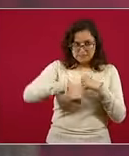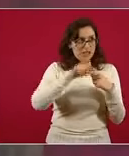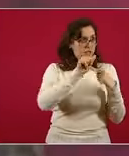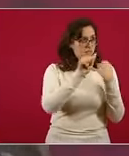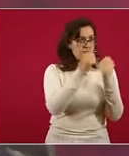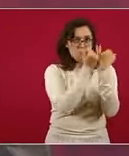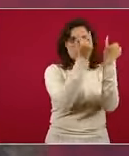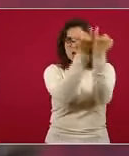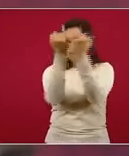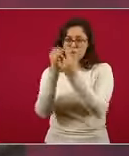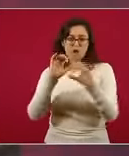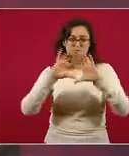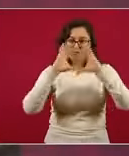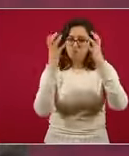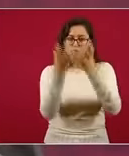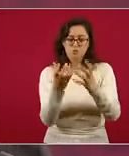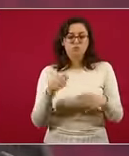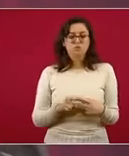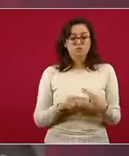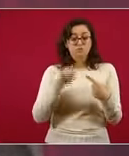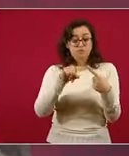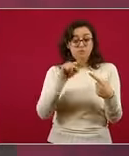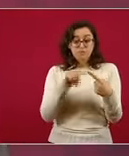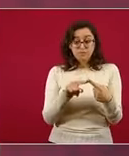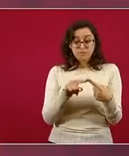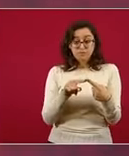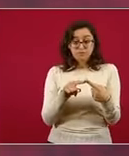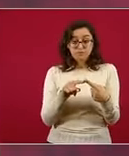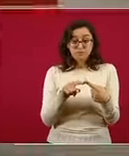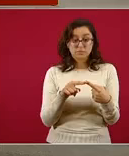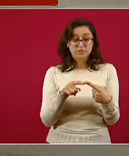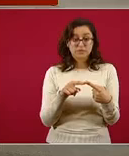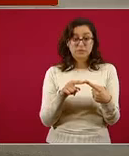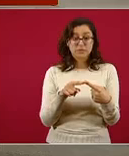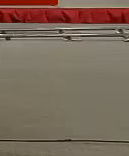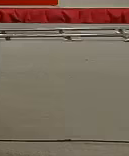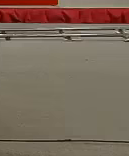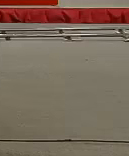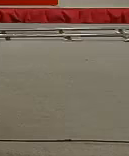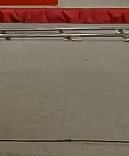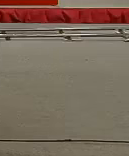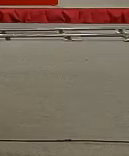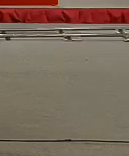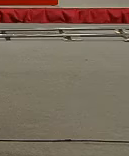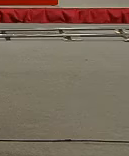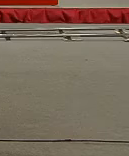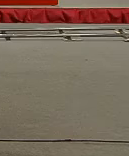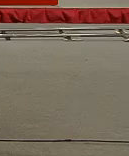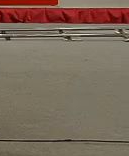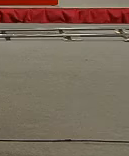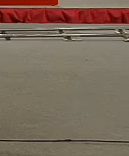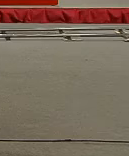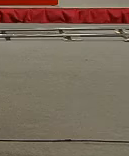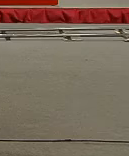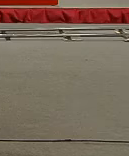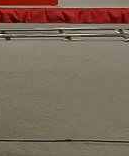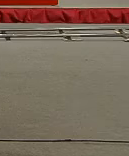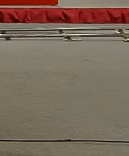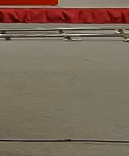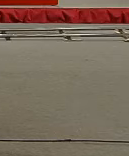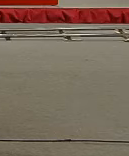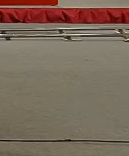países. Componente A, disminuir los contagios. Es el famoso aplanamiento de la